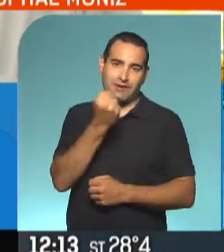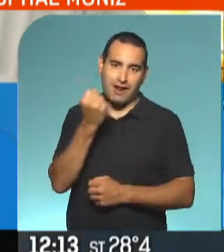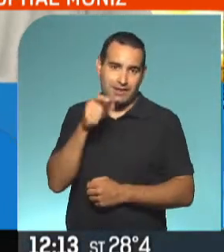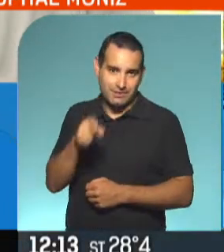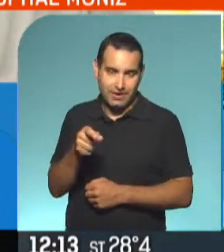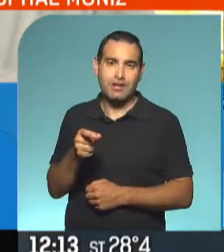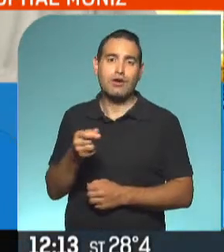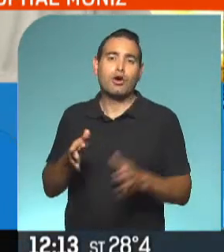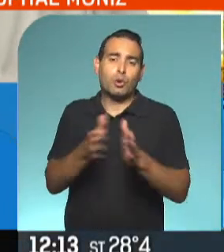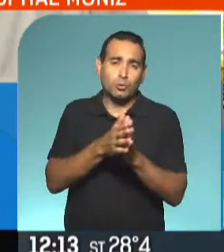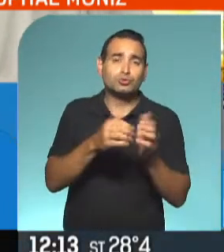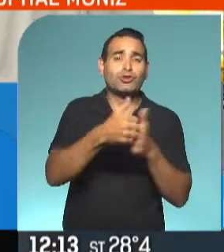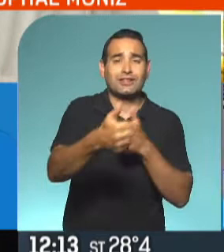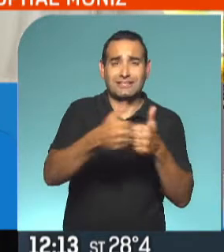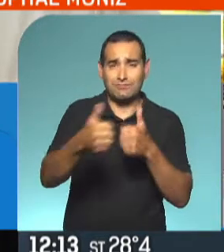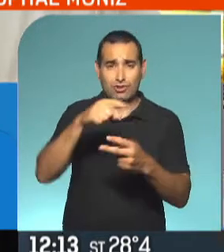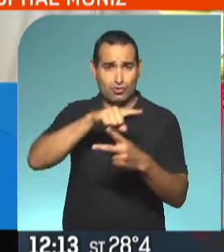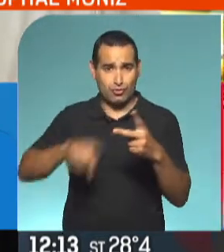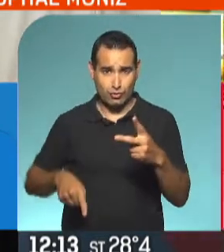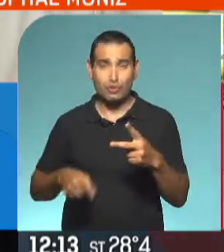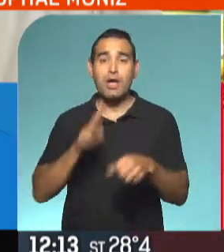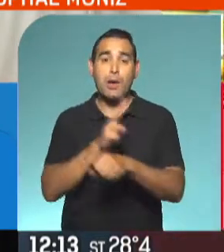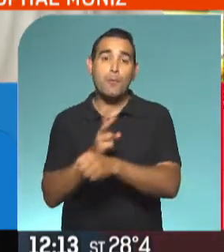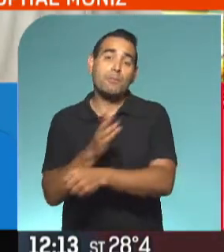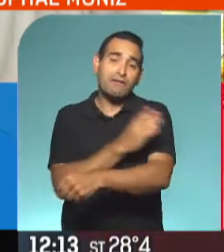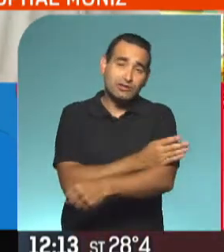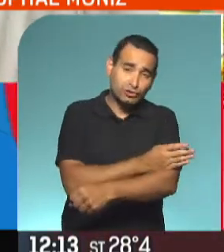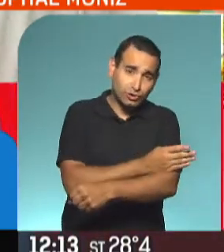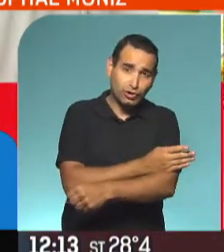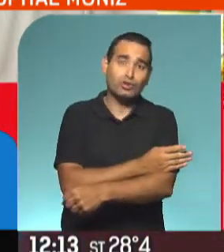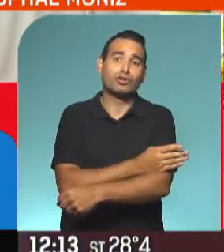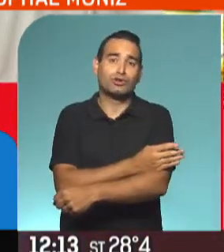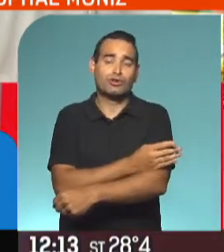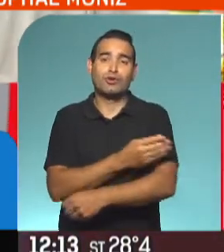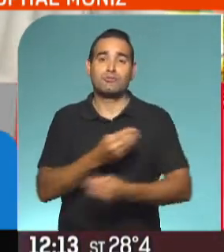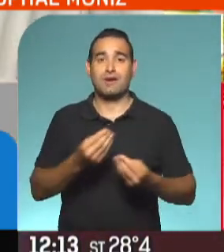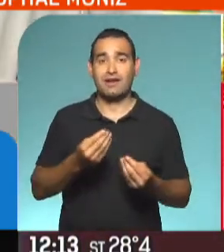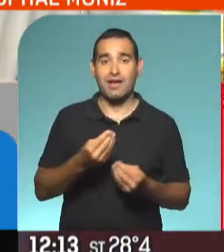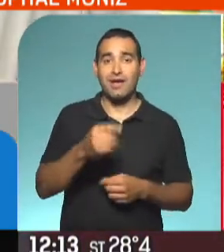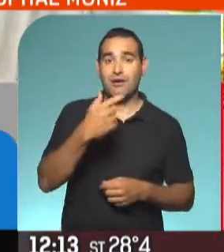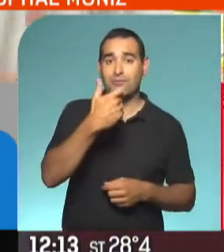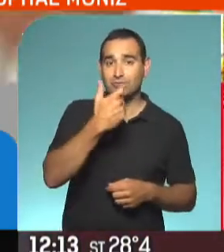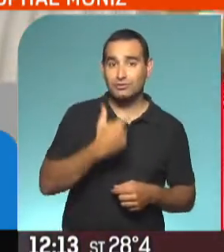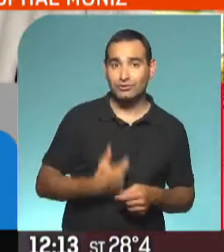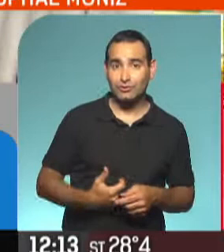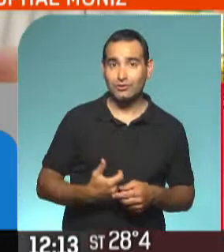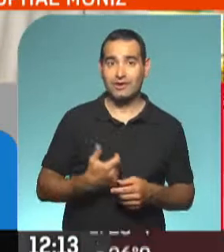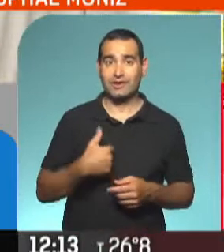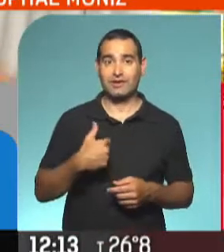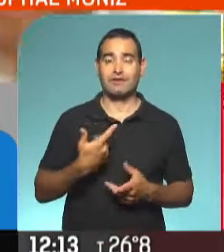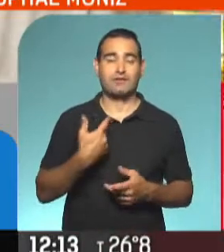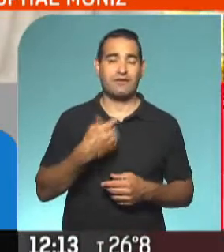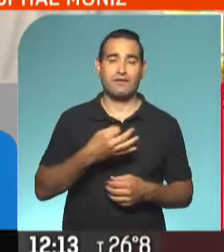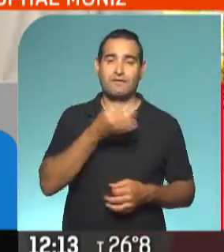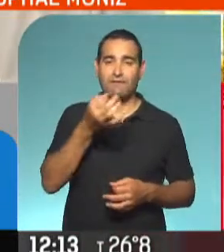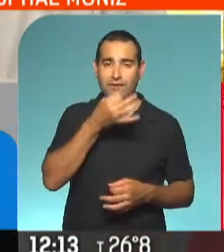junto con el distanciamiento social, porque la prevención primaria es evitar que una persona que está emitiendo virus por saliva